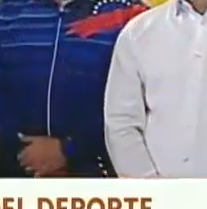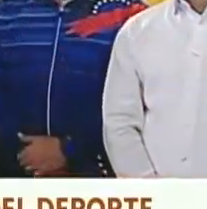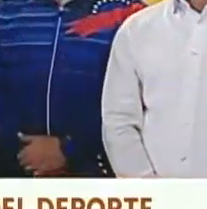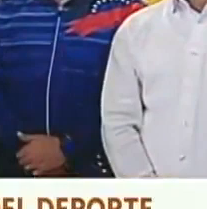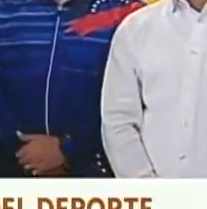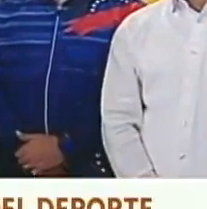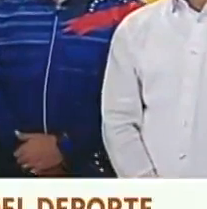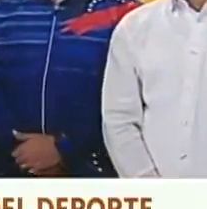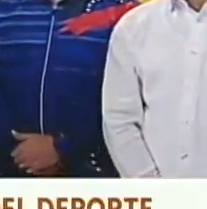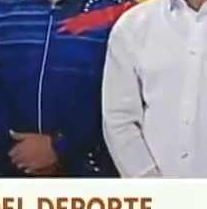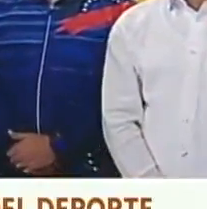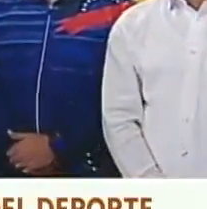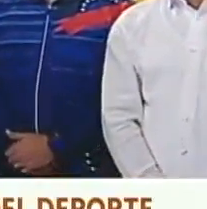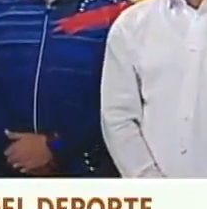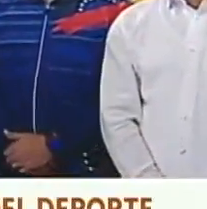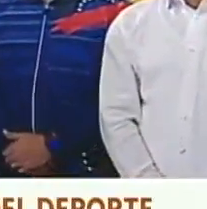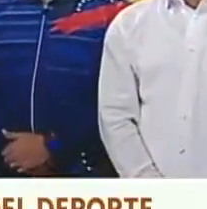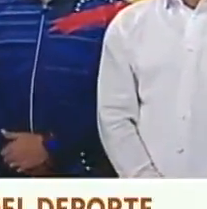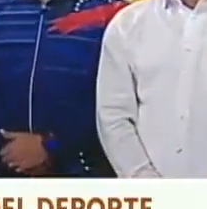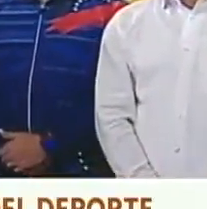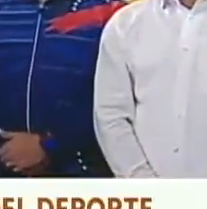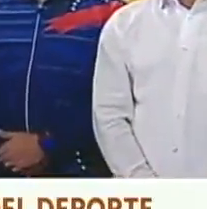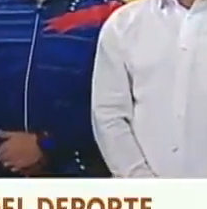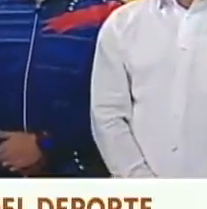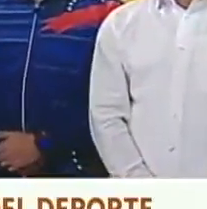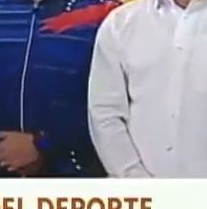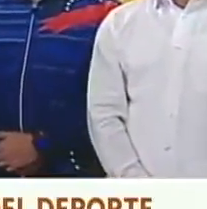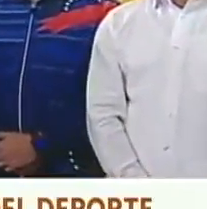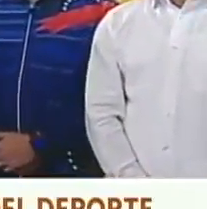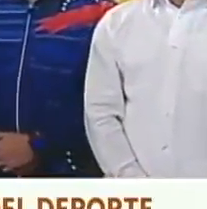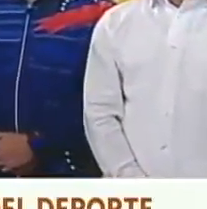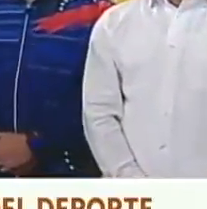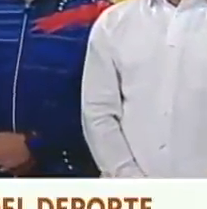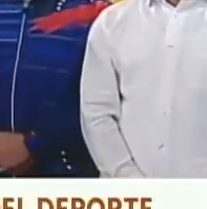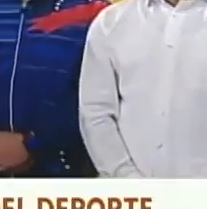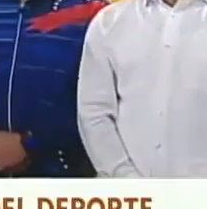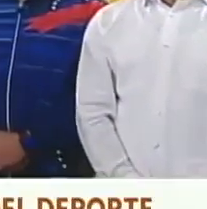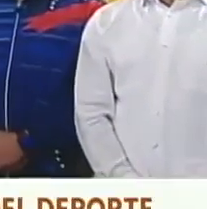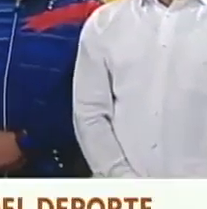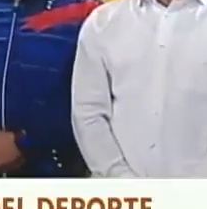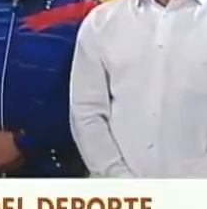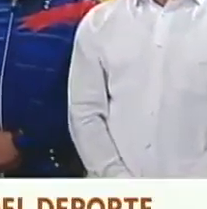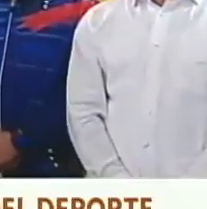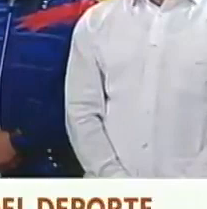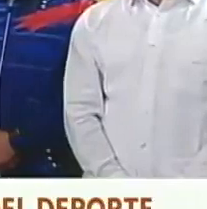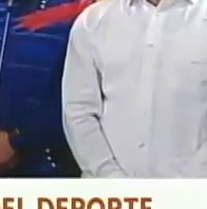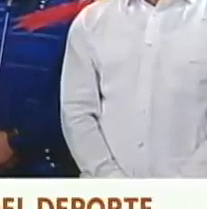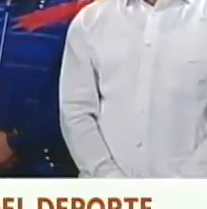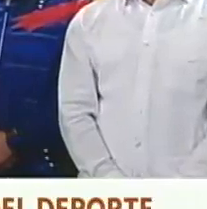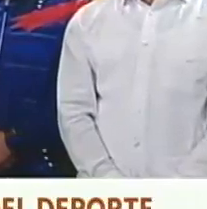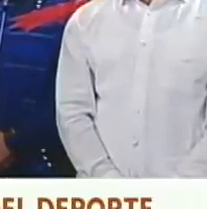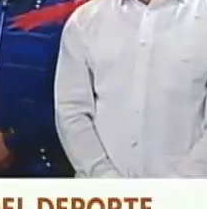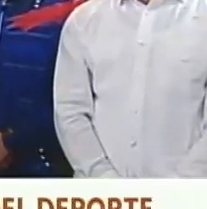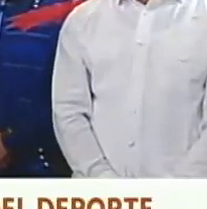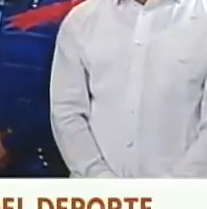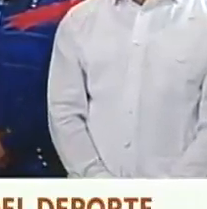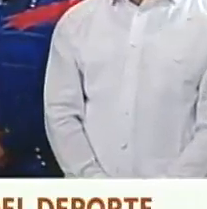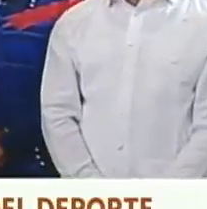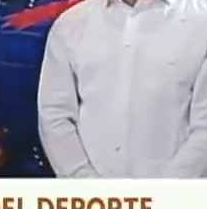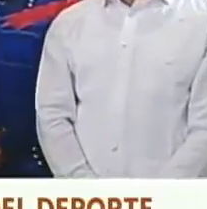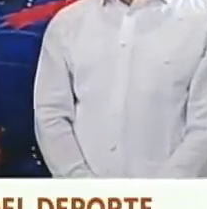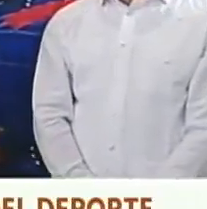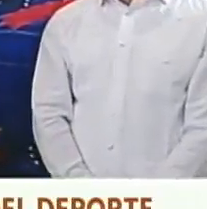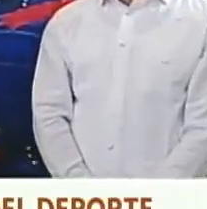landaeta Ángel Montiel Eli Mora y todos nuestros fieles